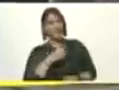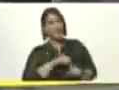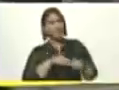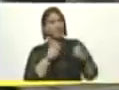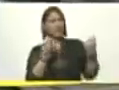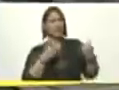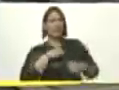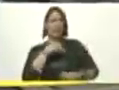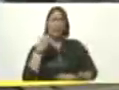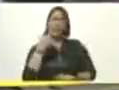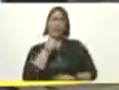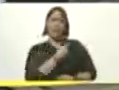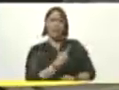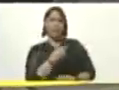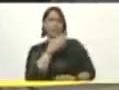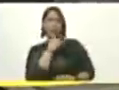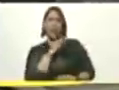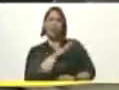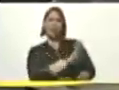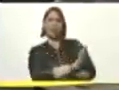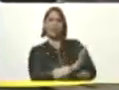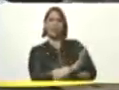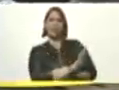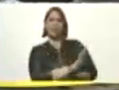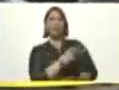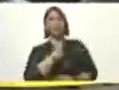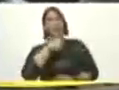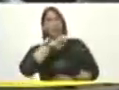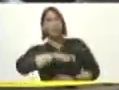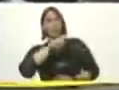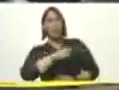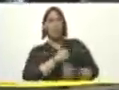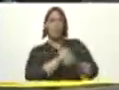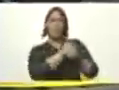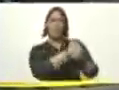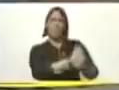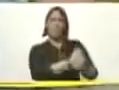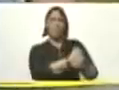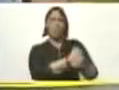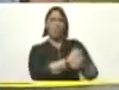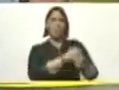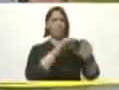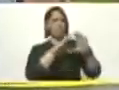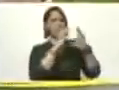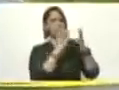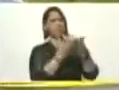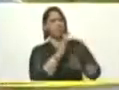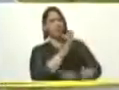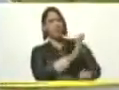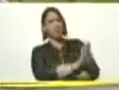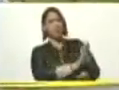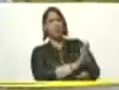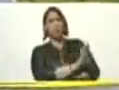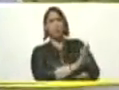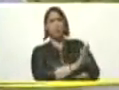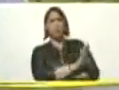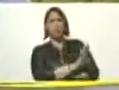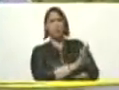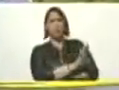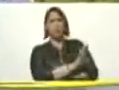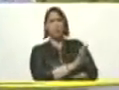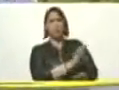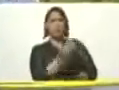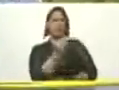alma cuando dices que no soy de ti Yo te necesito mi amor mi mundo desde ella que